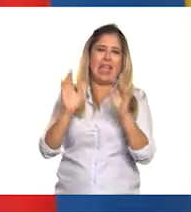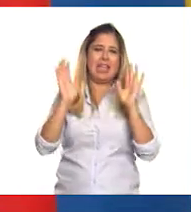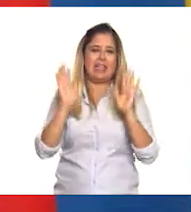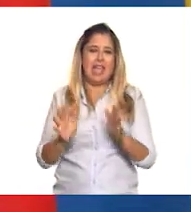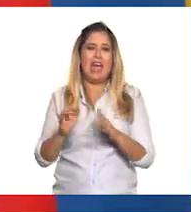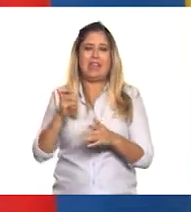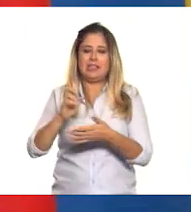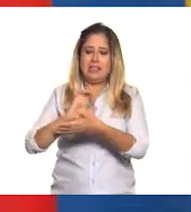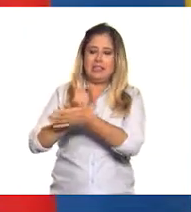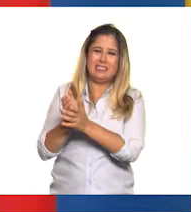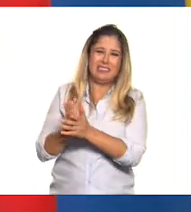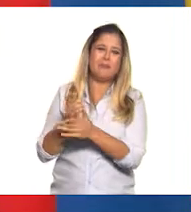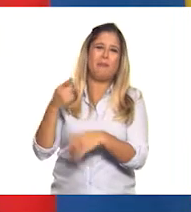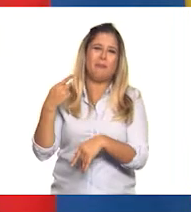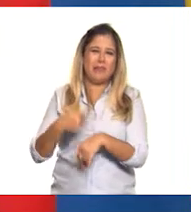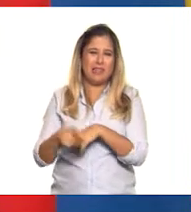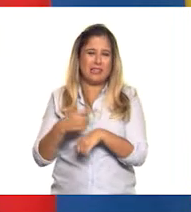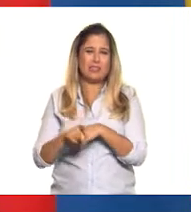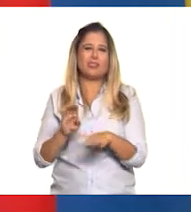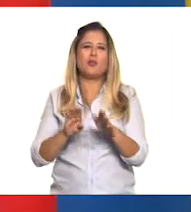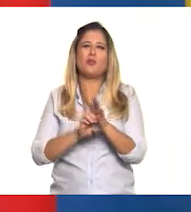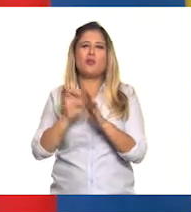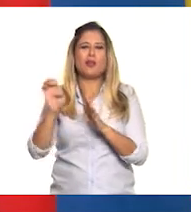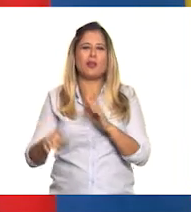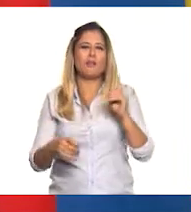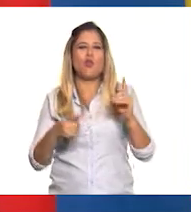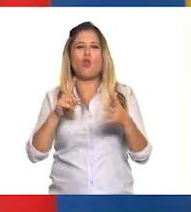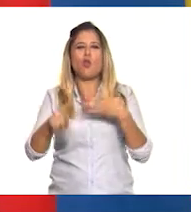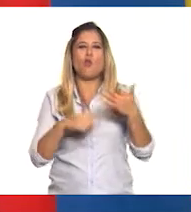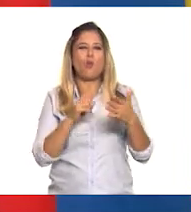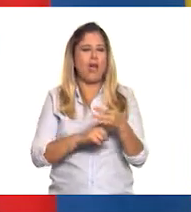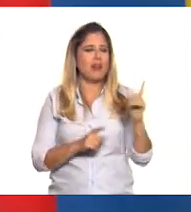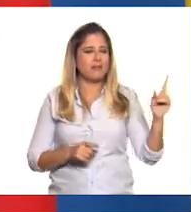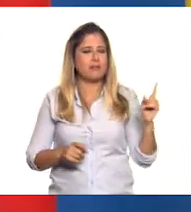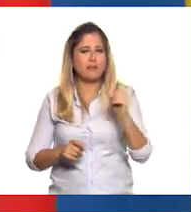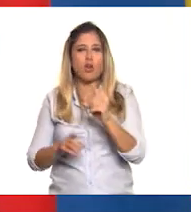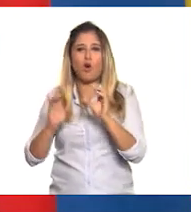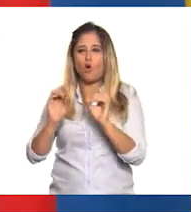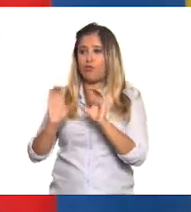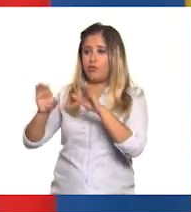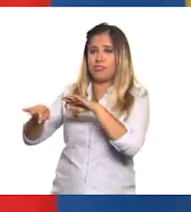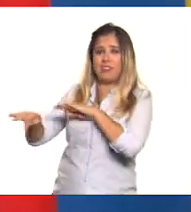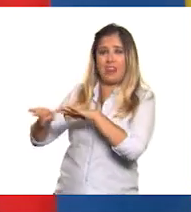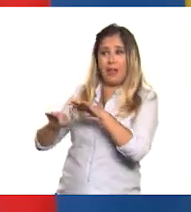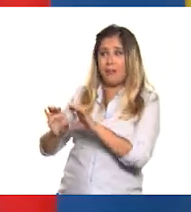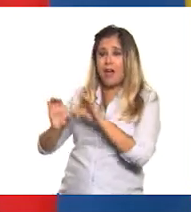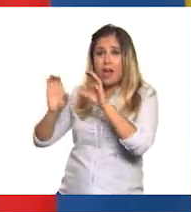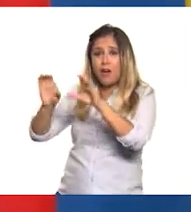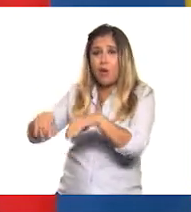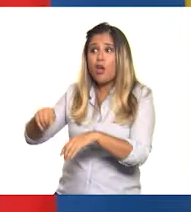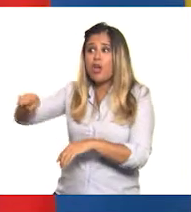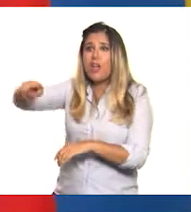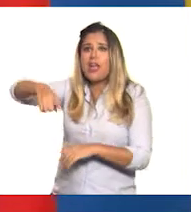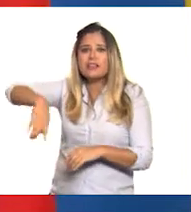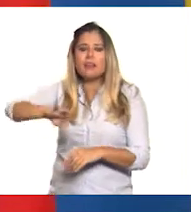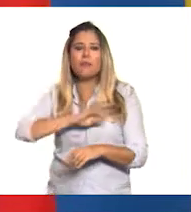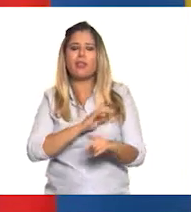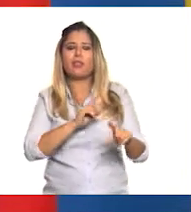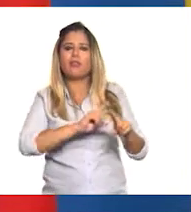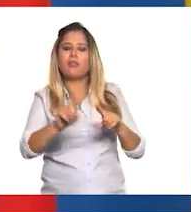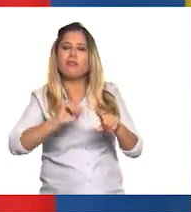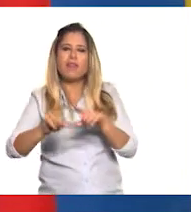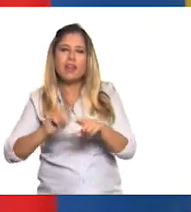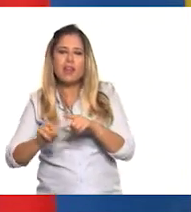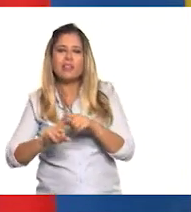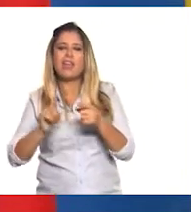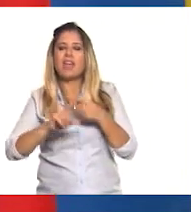por cuestiones como las que se señala, por ejemplo, al estar en un lugar o buscar un trabajo y que esta se puede expresar de diversas formas,